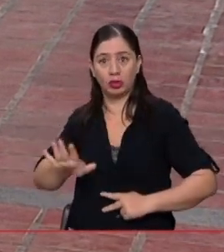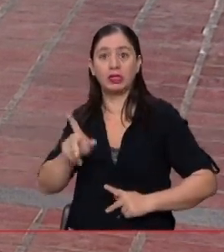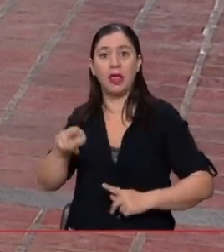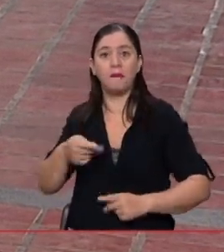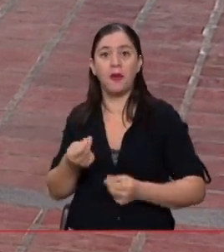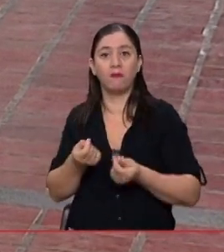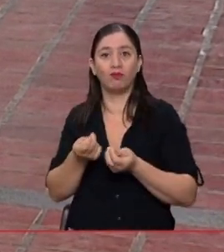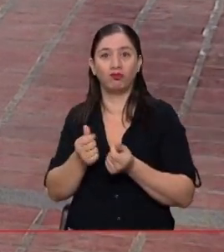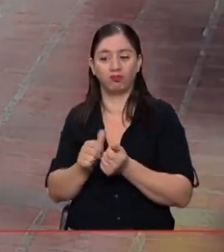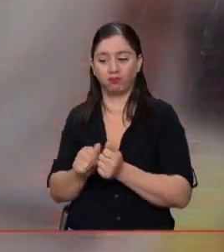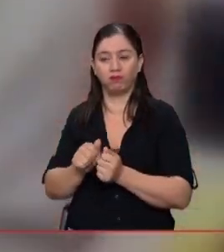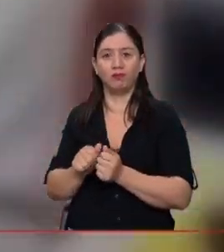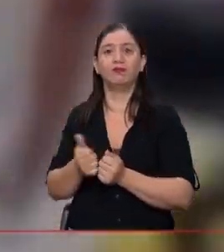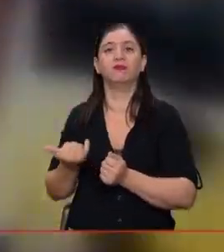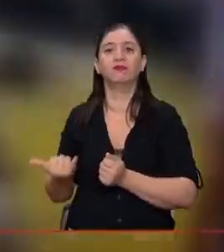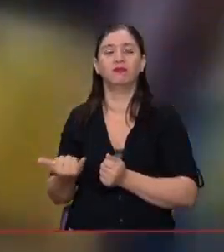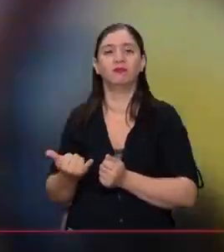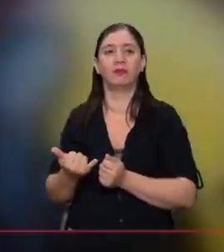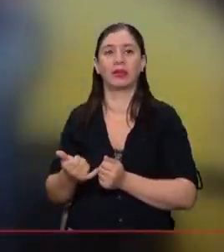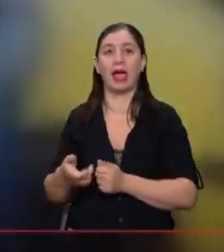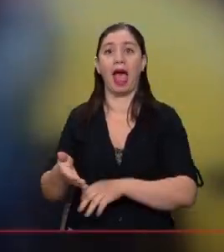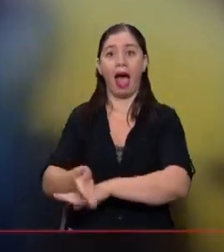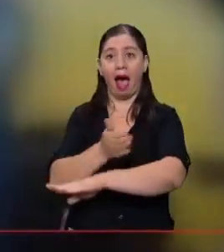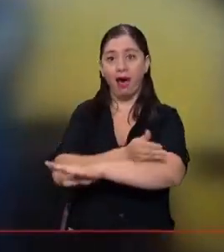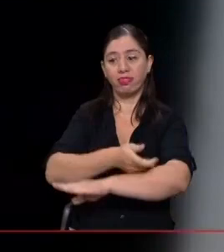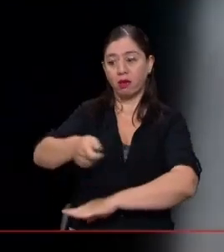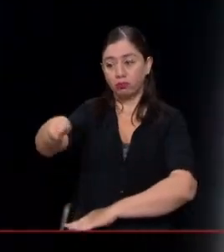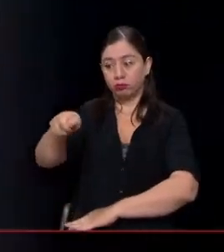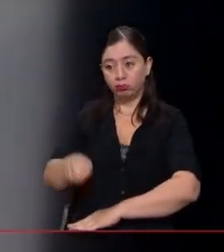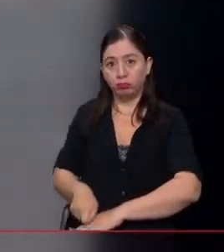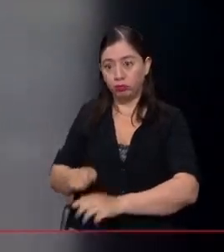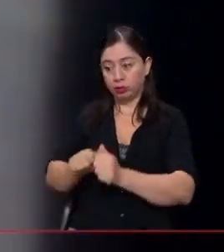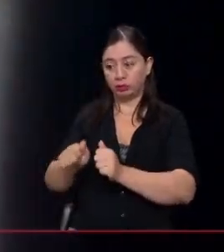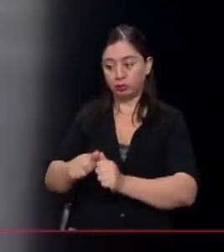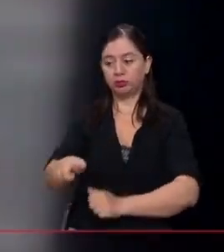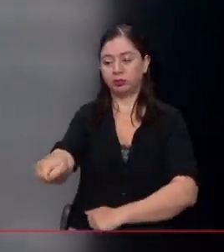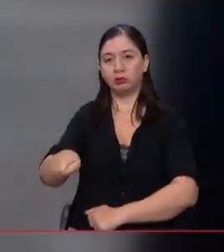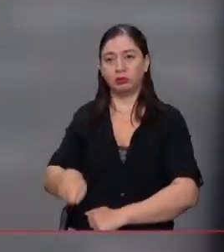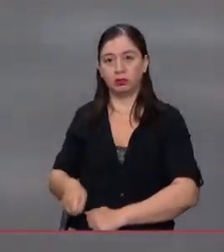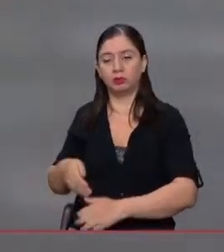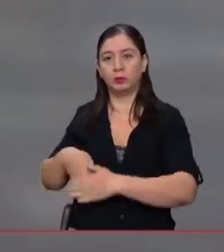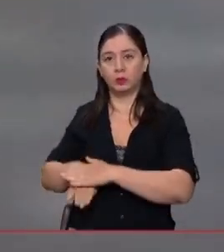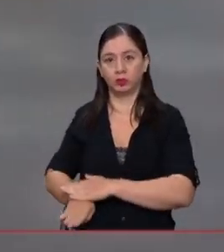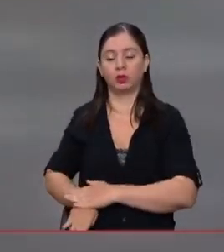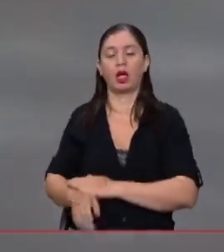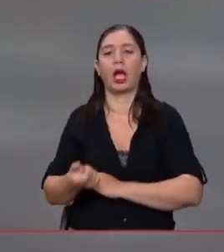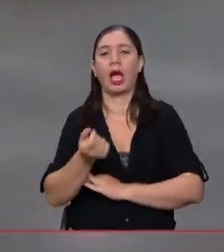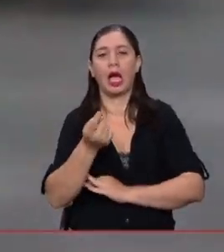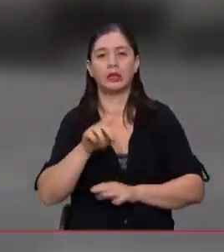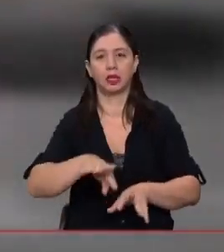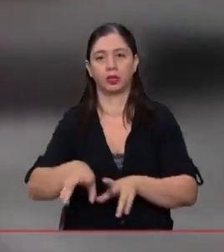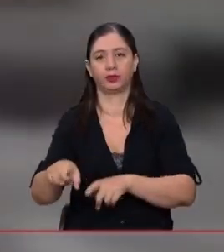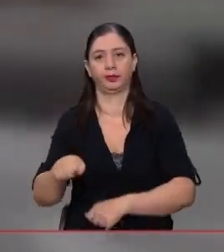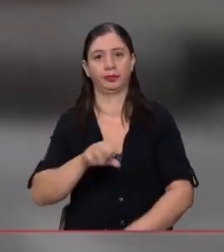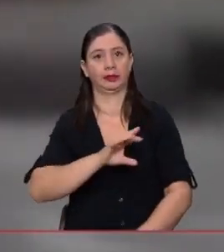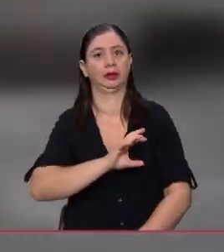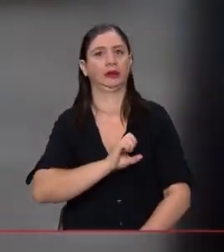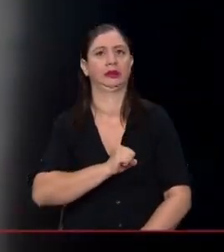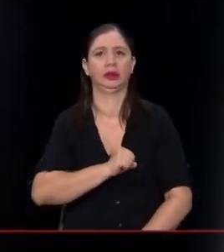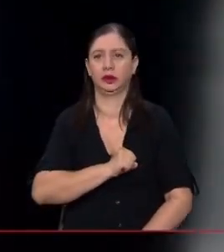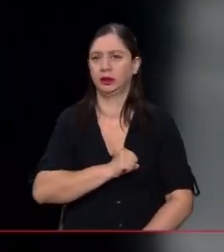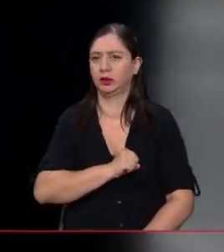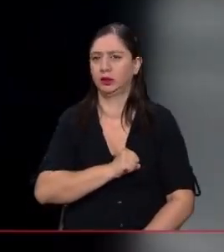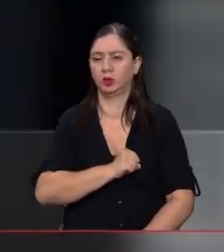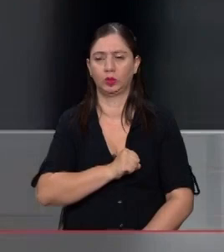de dinero que había retirado de uno de los cajeros de este sector de la terminal de transportes. Lastimosamente esto